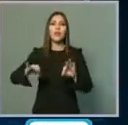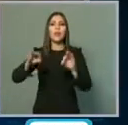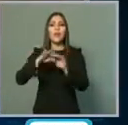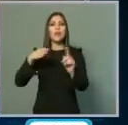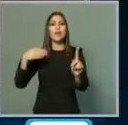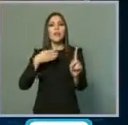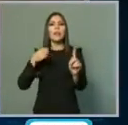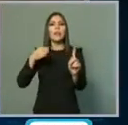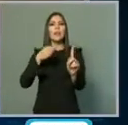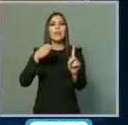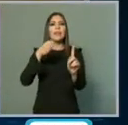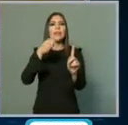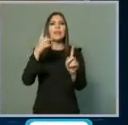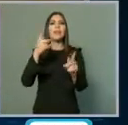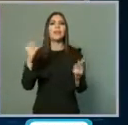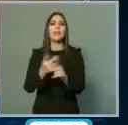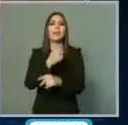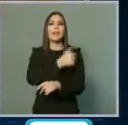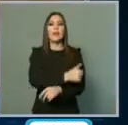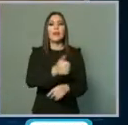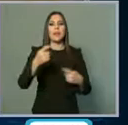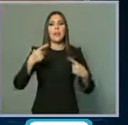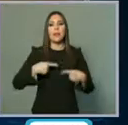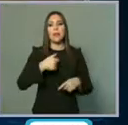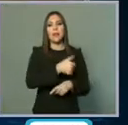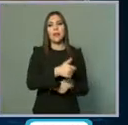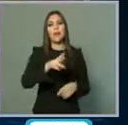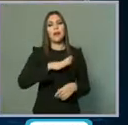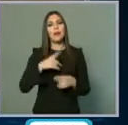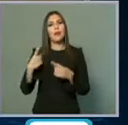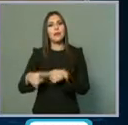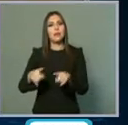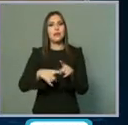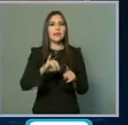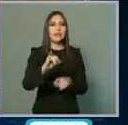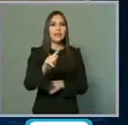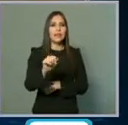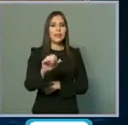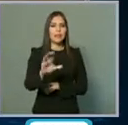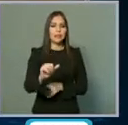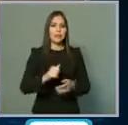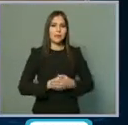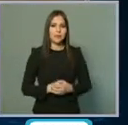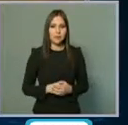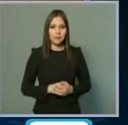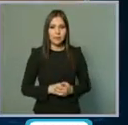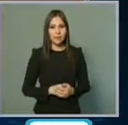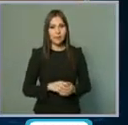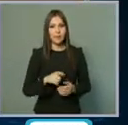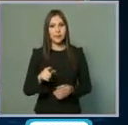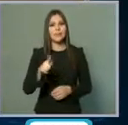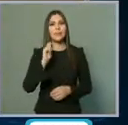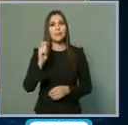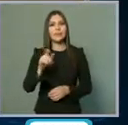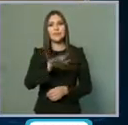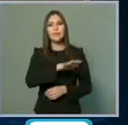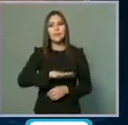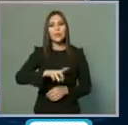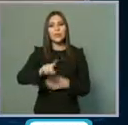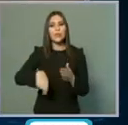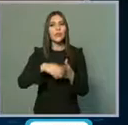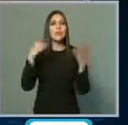Ítaca. Claro, también. Para cada quien. Oye, a ver, bueno, ¿y qué representa para ustedes presentarse en un escenario como